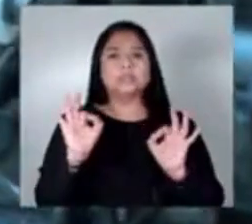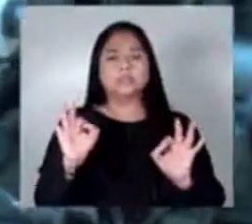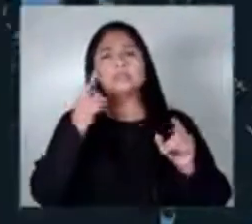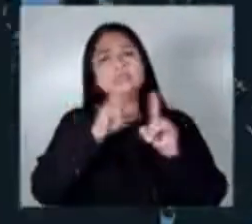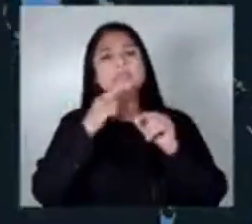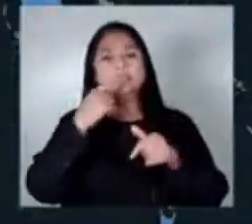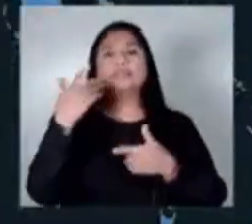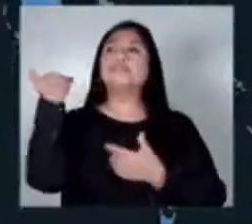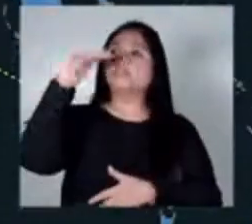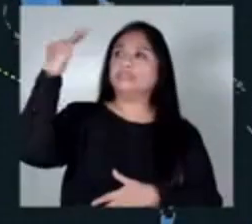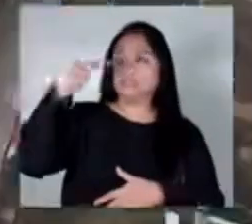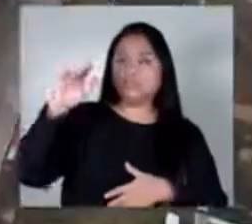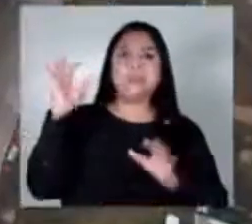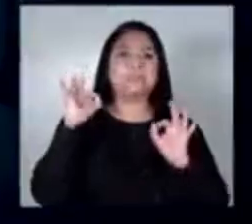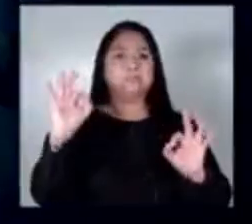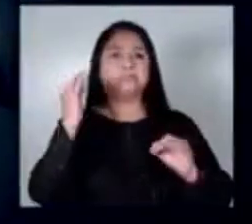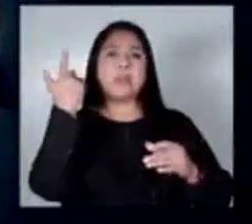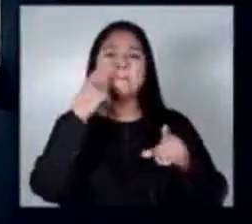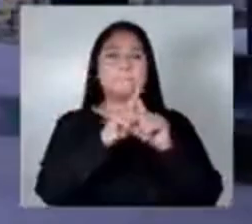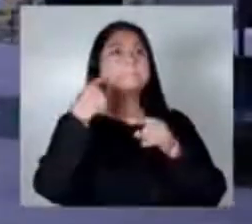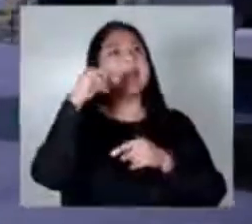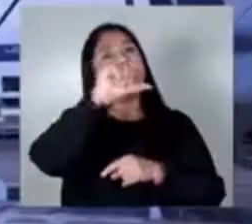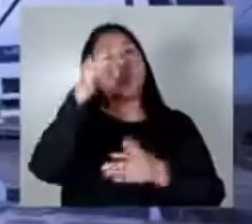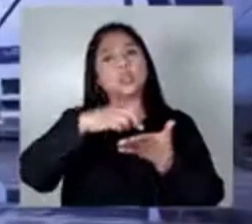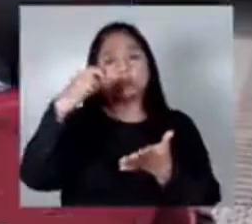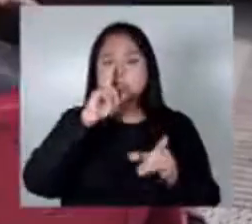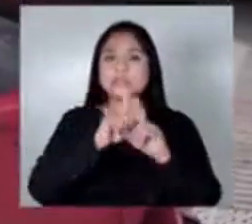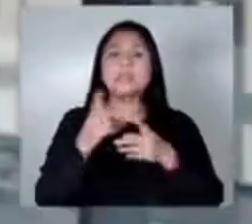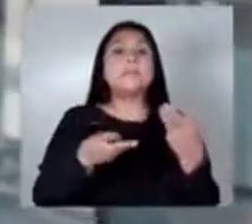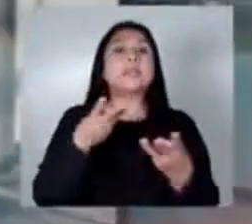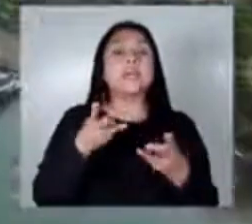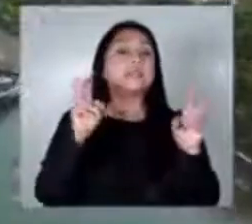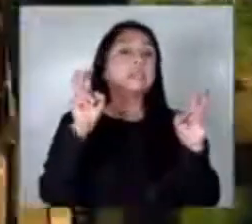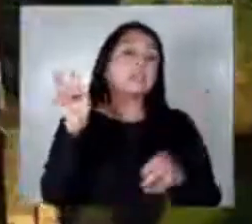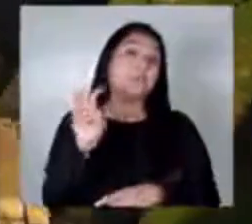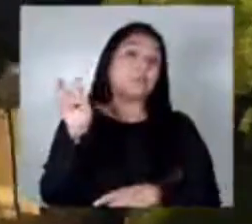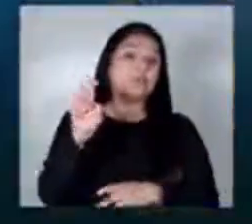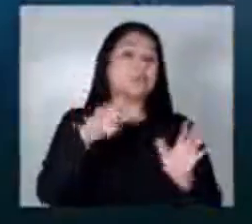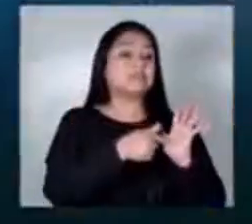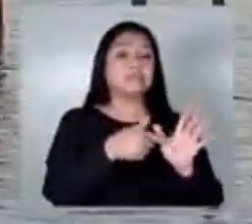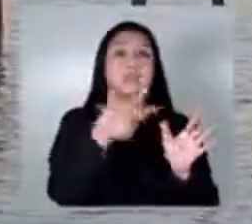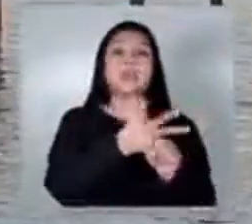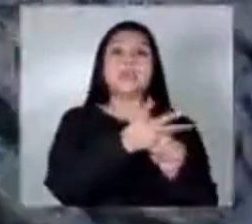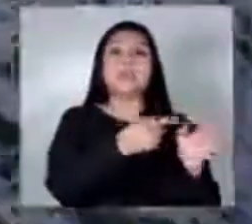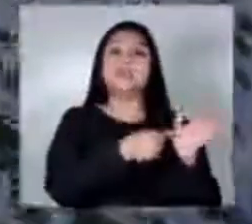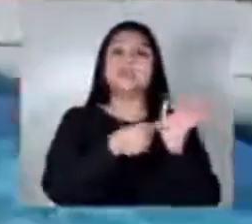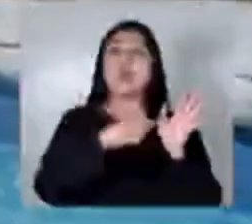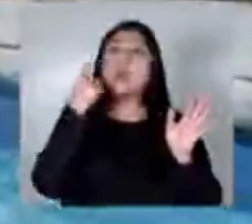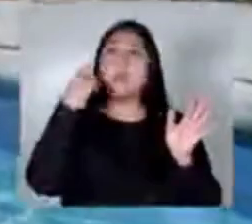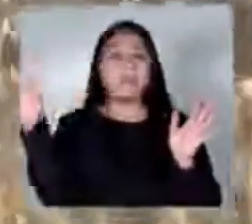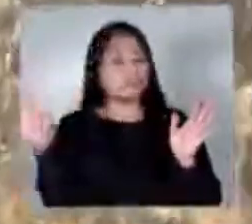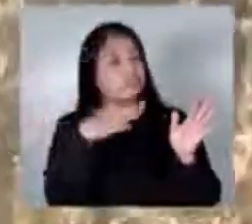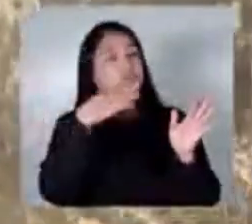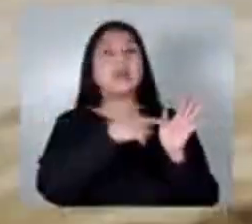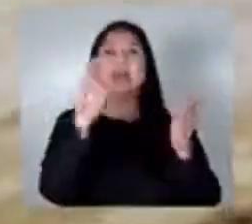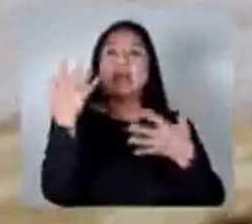Busca promover la exportación de productos de alto potencial en los mercados. En el sector de turismo intenta posicionar a Guatemala como un destino de